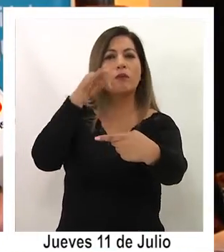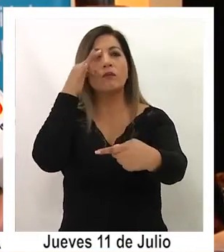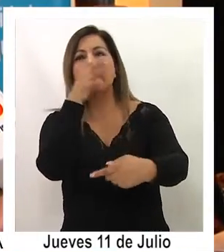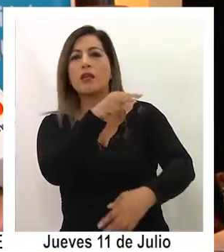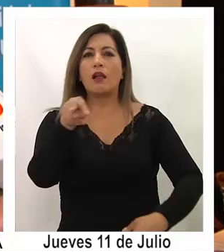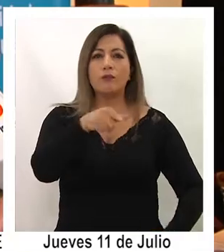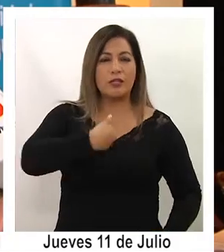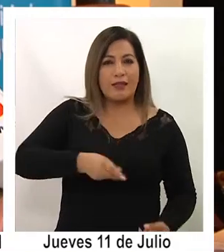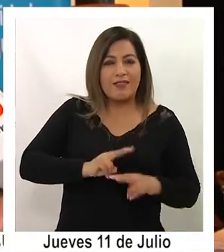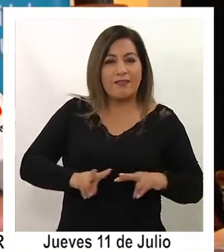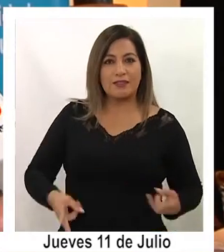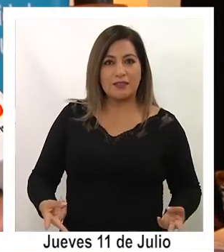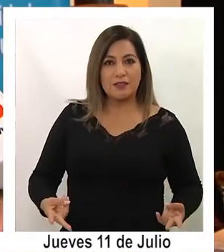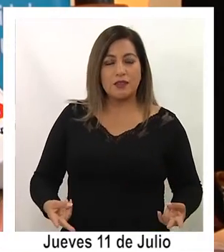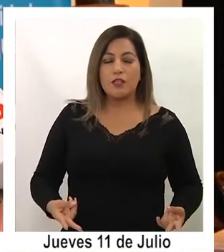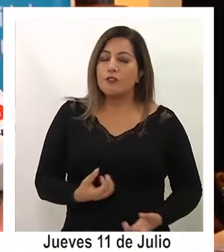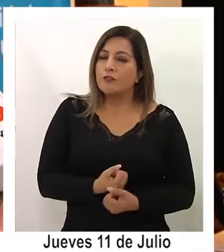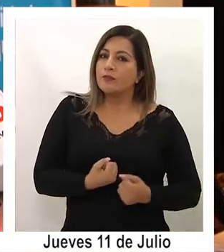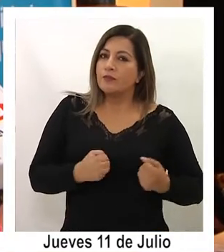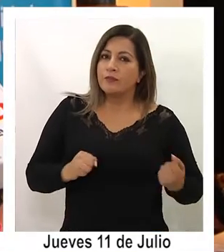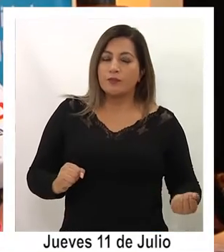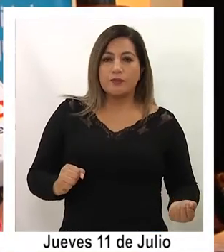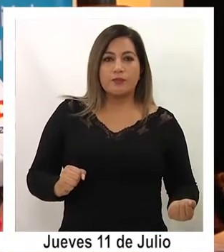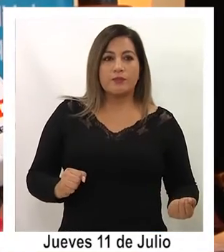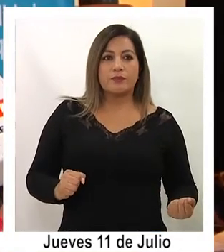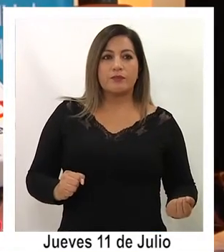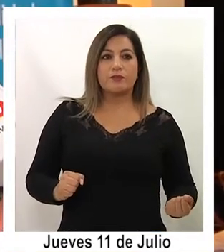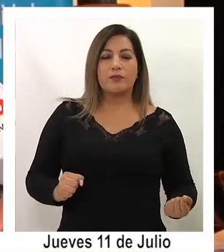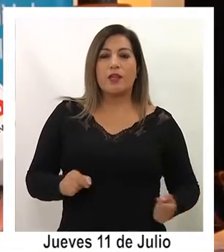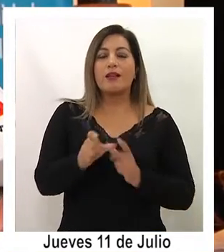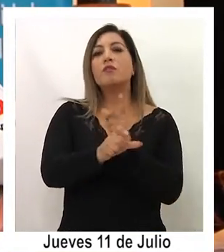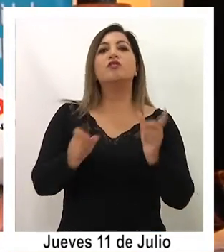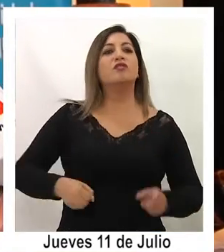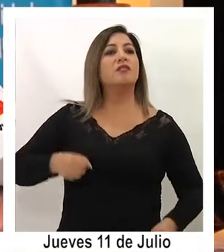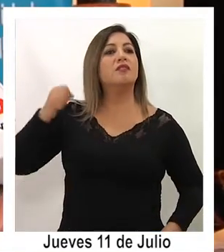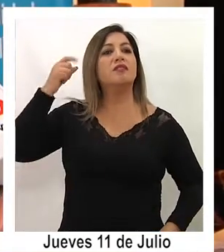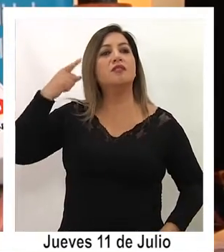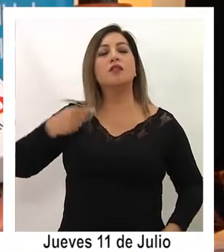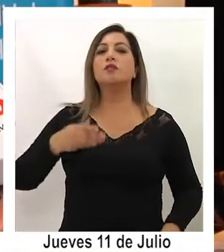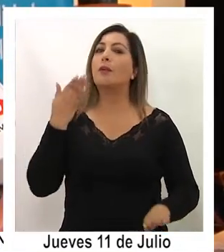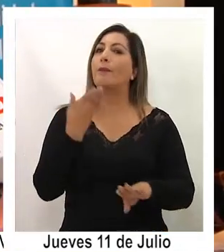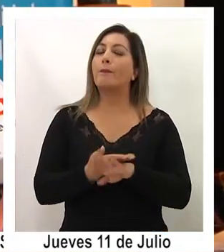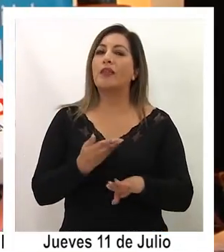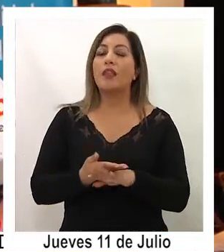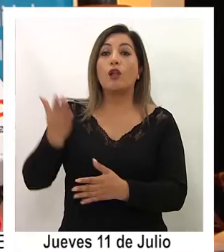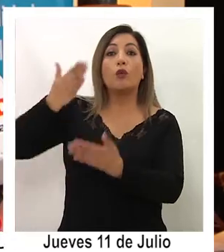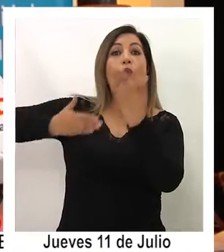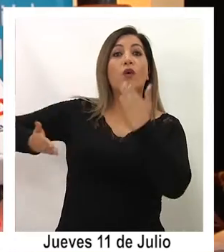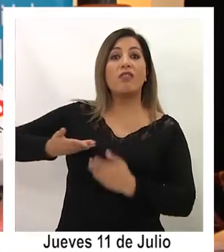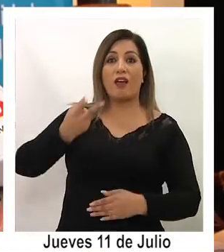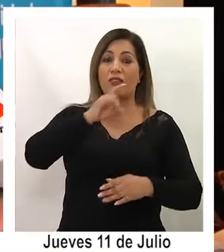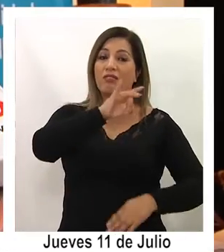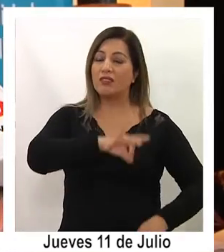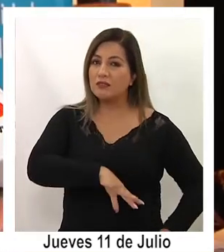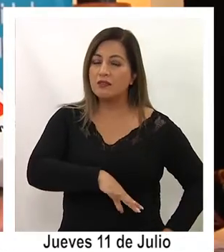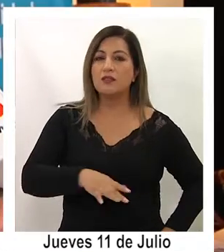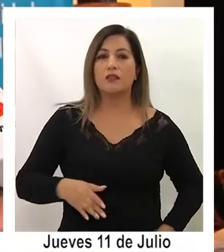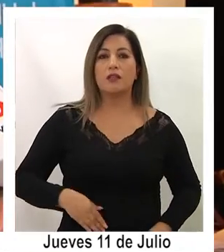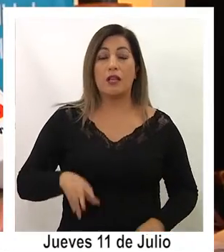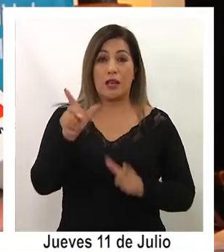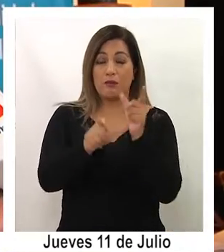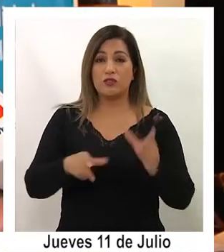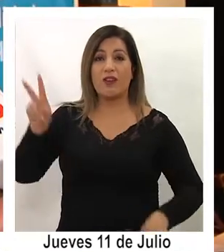lo que estaba ocurriendo, pero no hemos logrado que se entienda que son solicitantes de refugio, porque los ciudadanos venezolanos